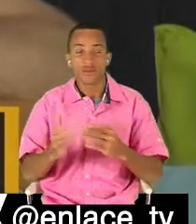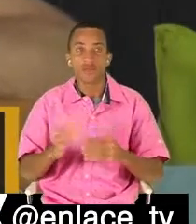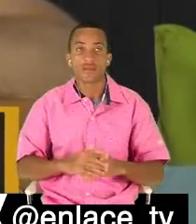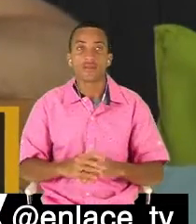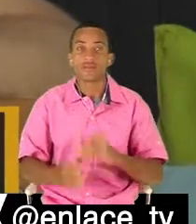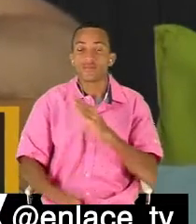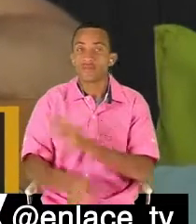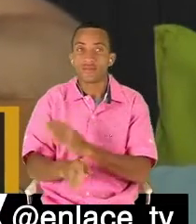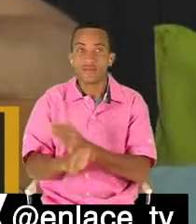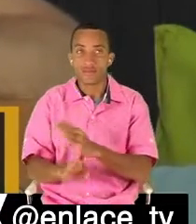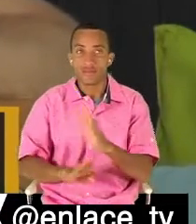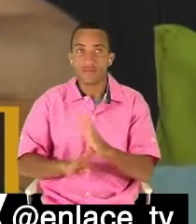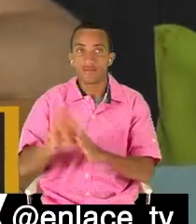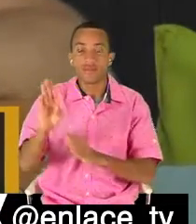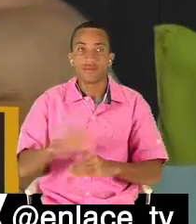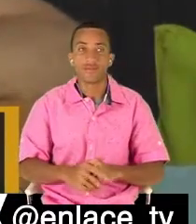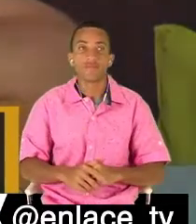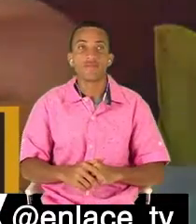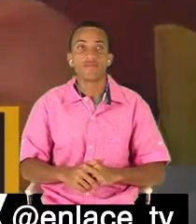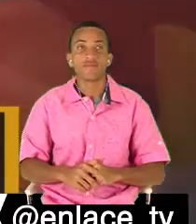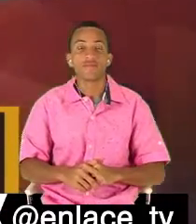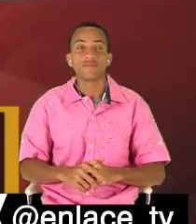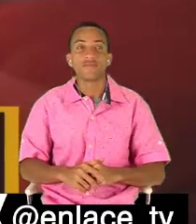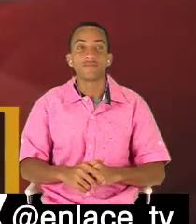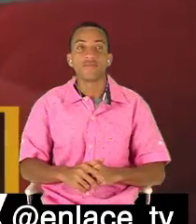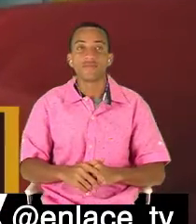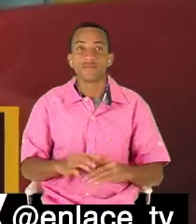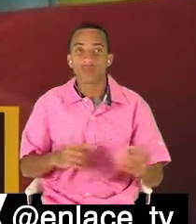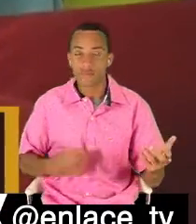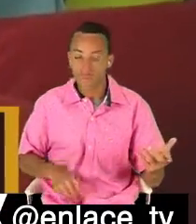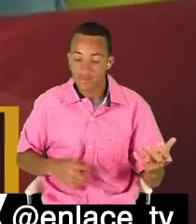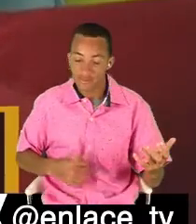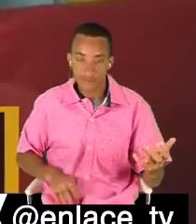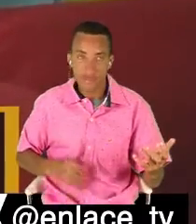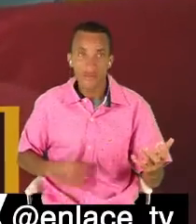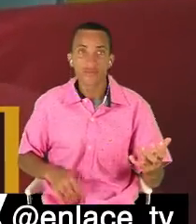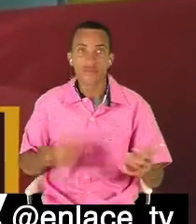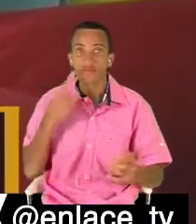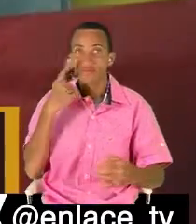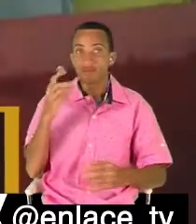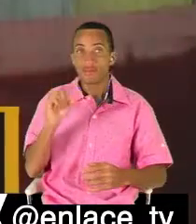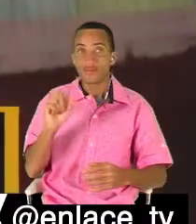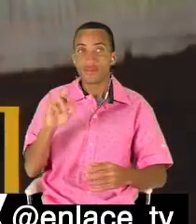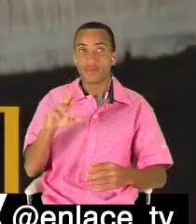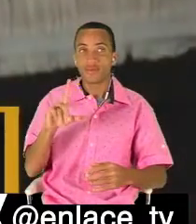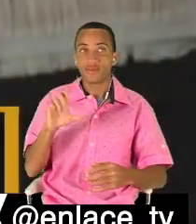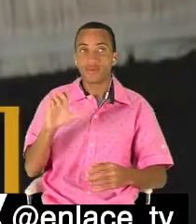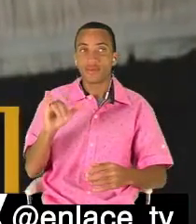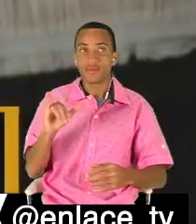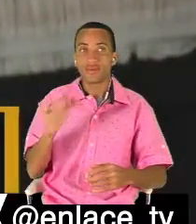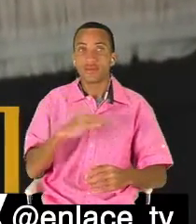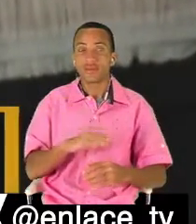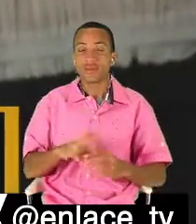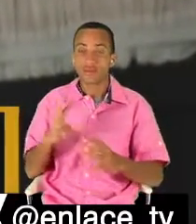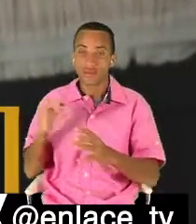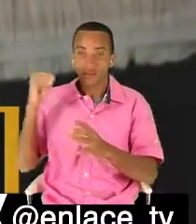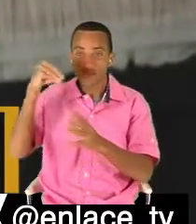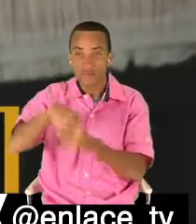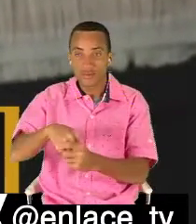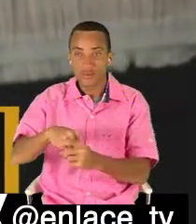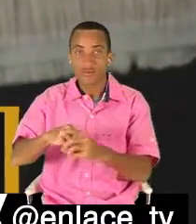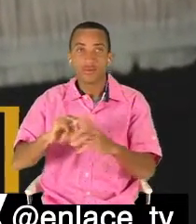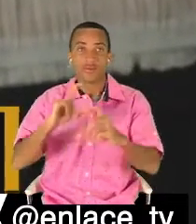vamos para adelante y ahí eso estamos. Para sus presentaciones artísticas, Arley Pérez conformó y registró la empresa Colectivo Musical